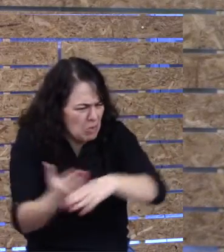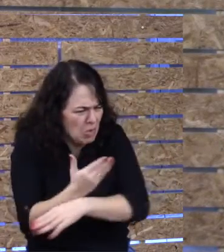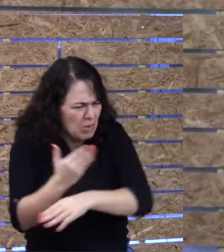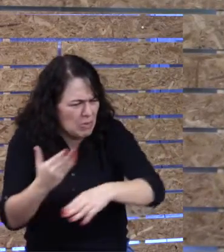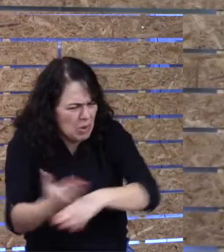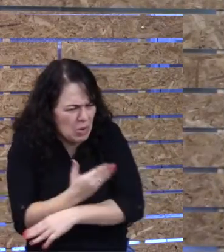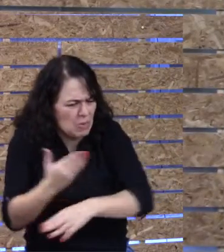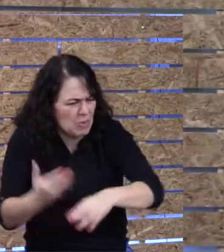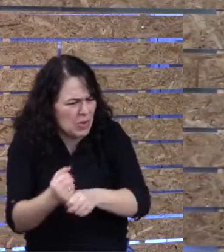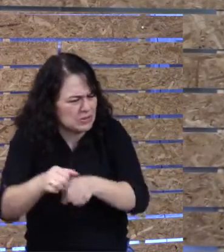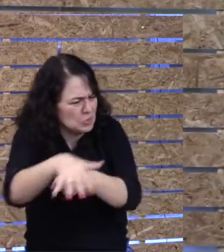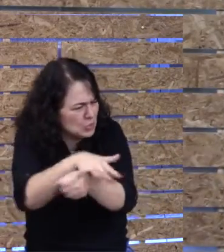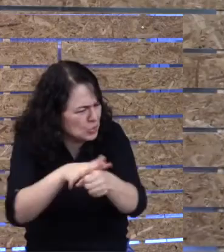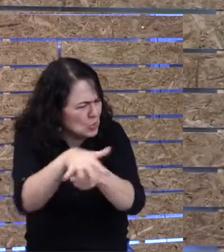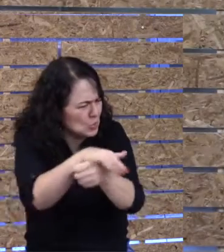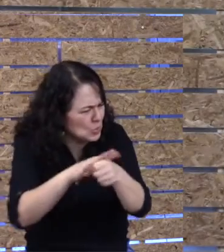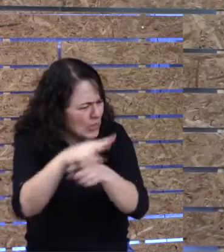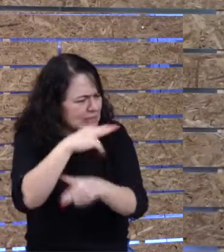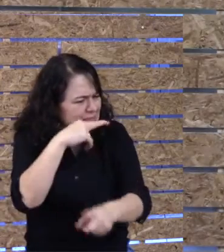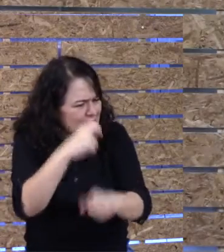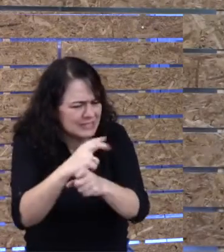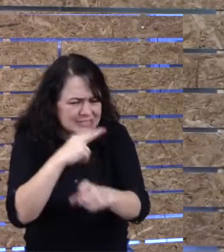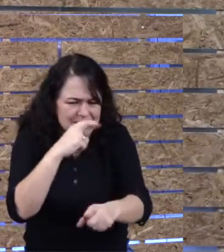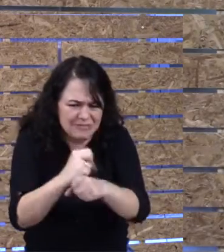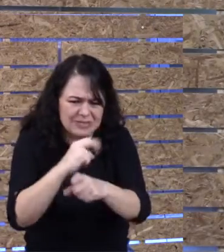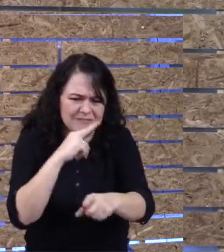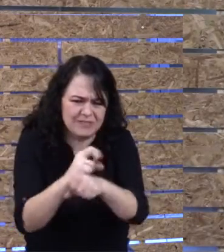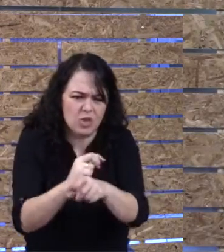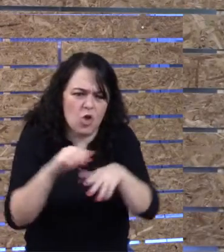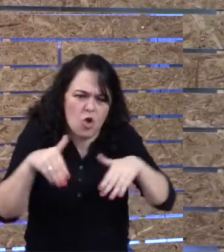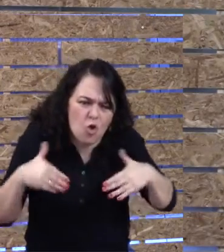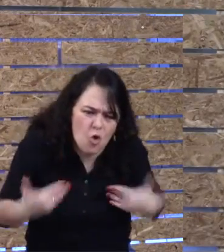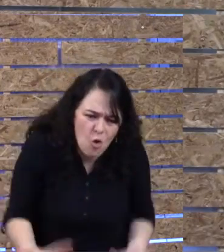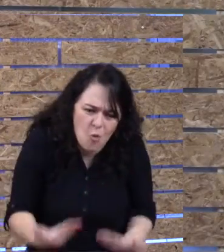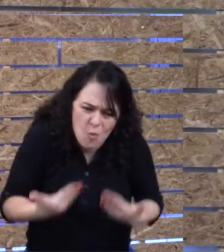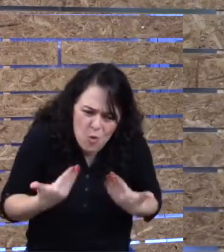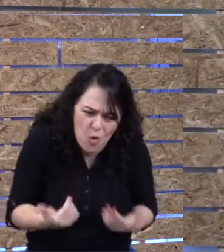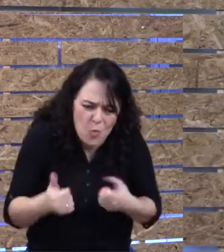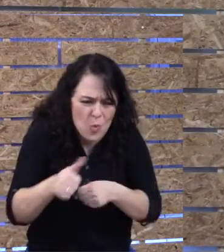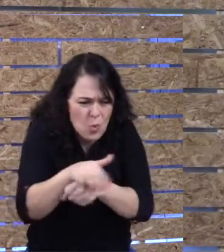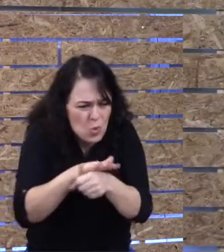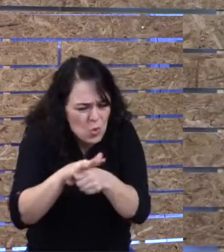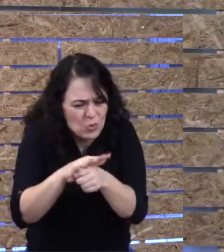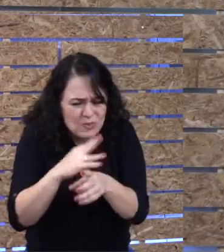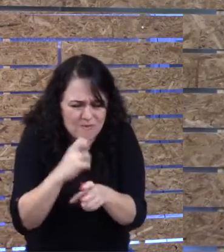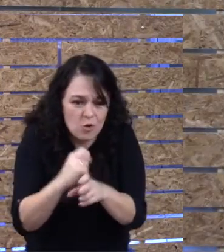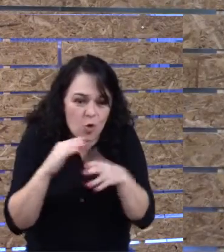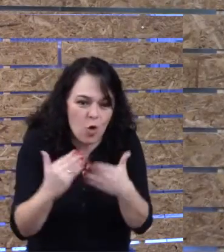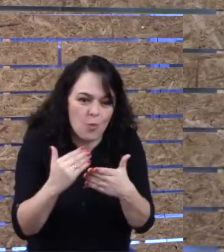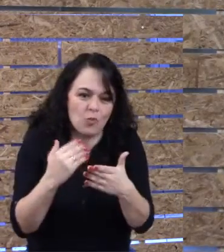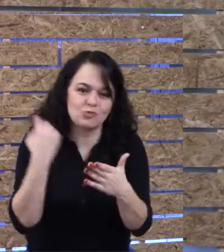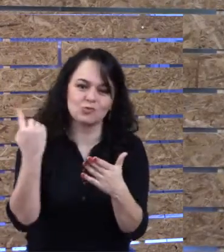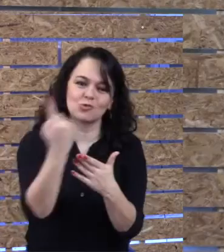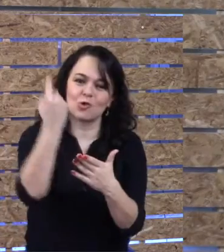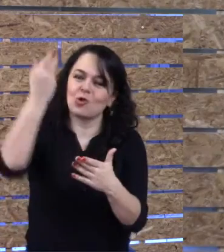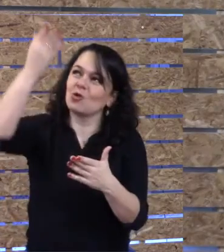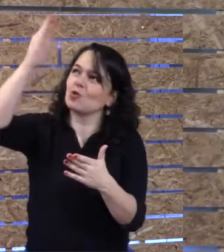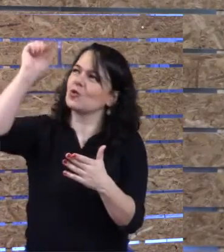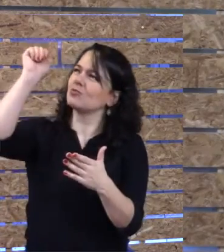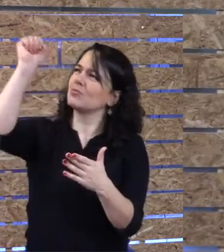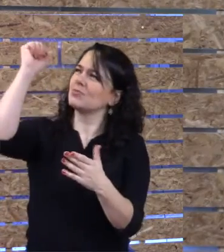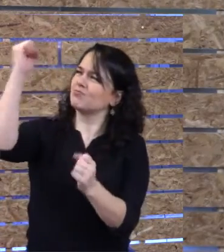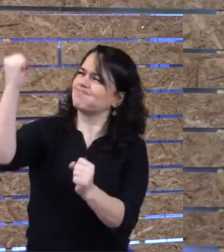camino que solo se puede vivir bajo la soberanía de un pastor.